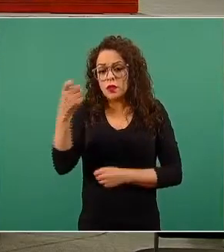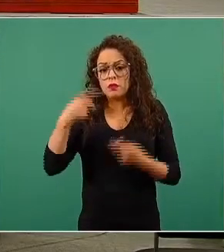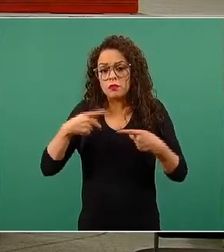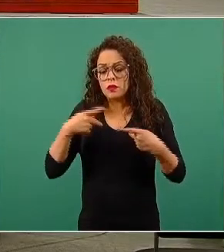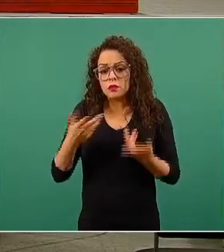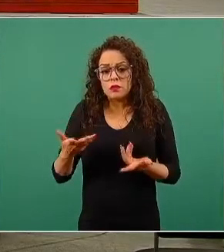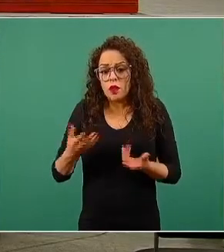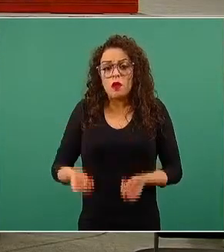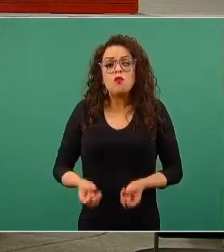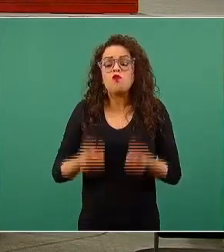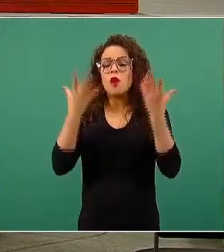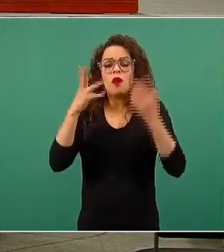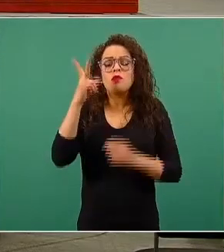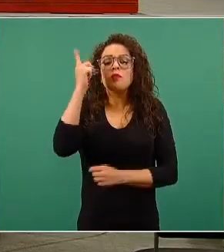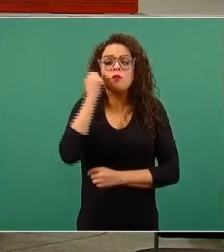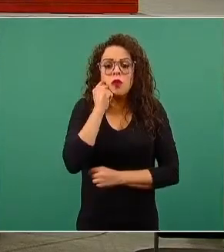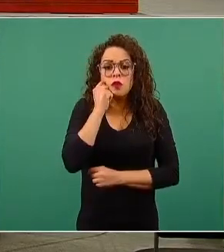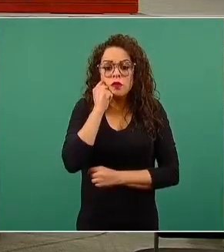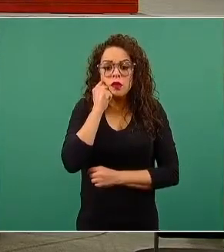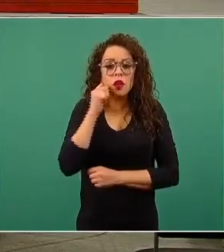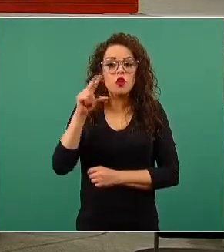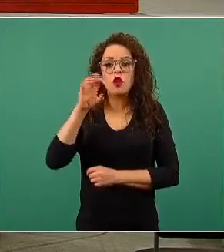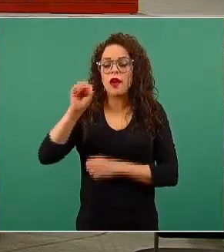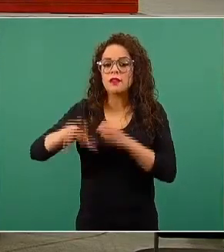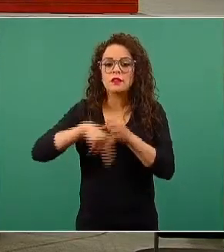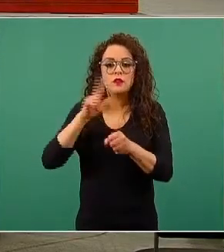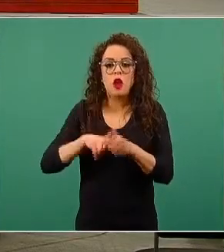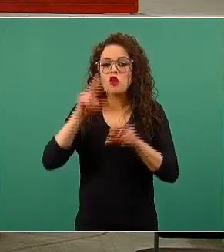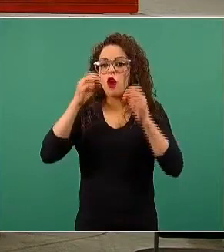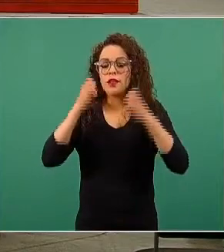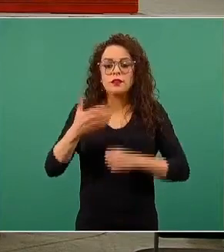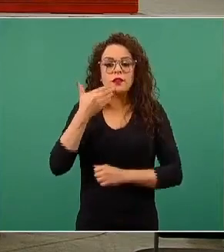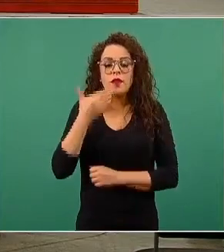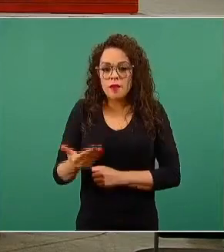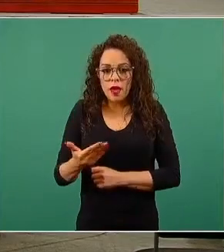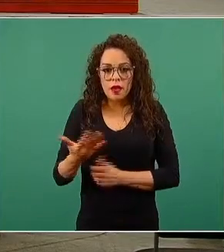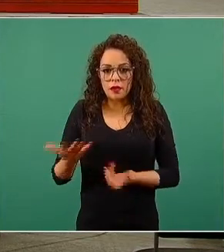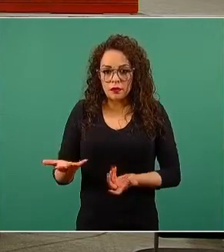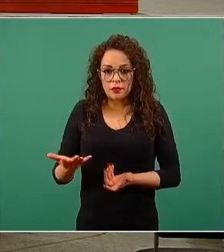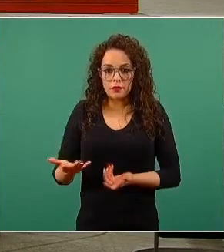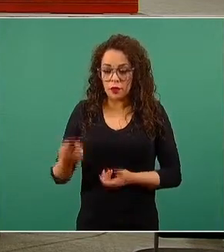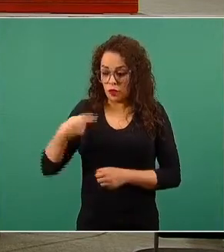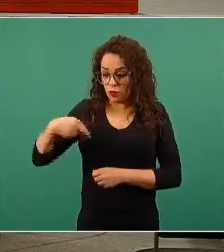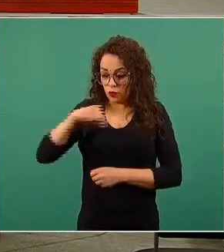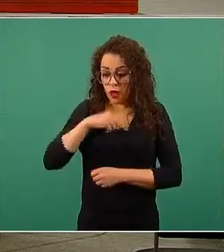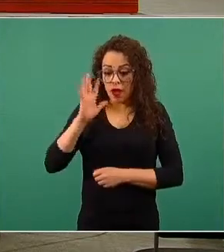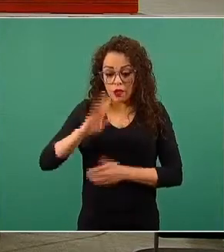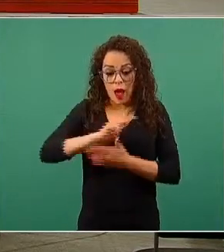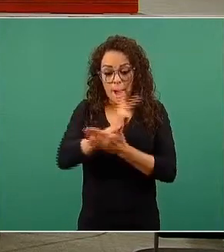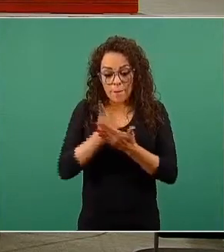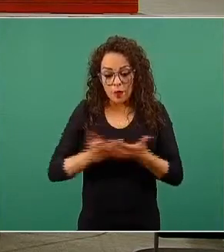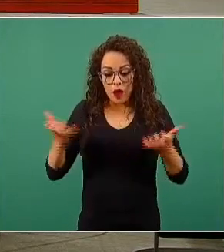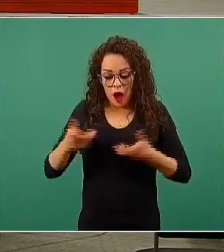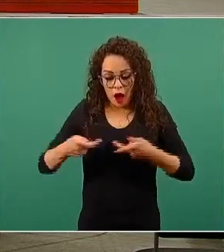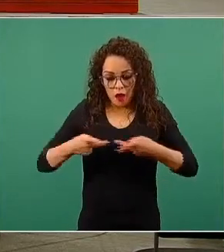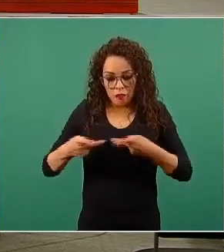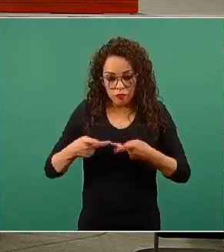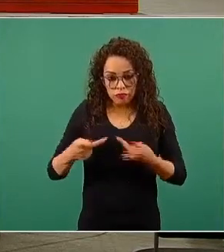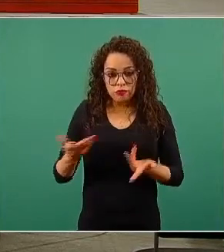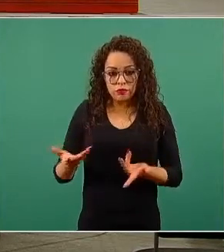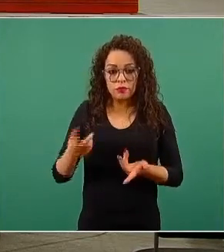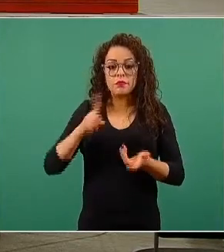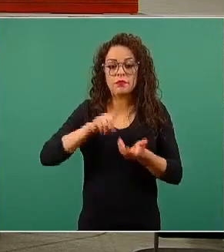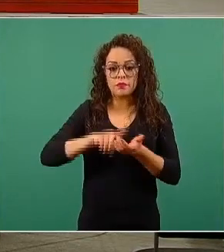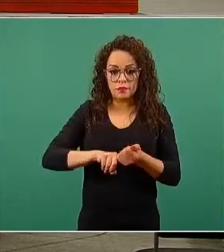personas, la cantidad que sea, eso es anormal. Okay. El operativo no contempla una etapa posterior para personas en